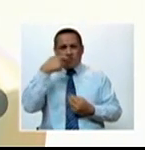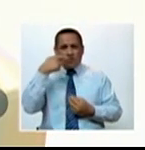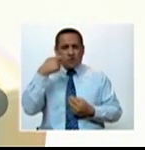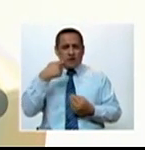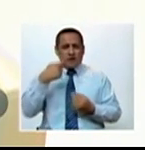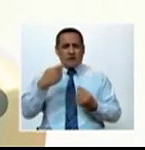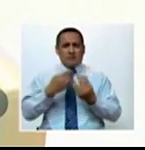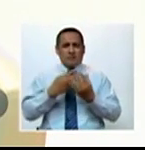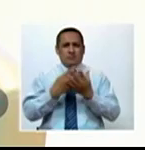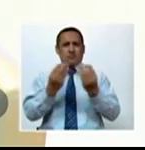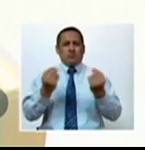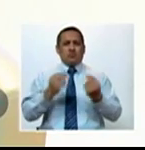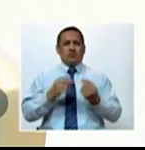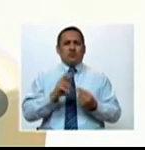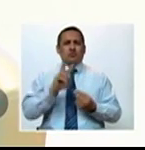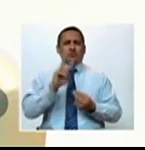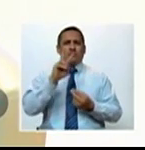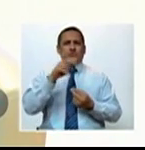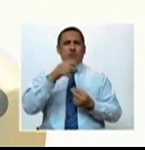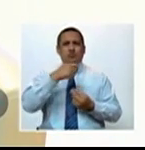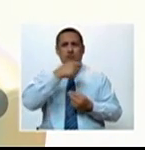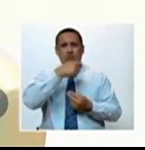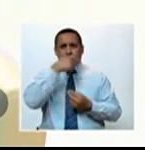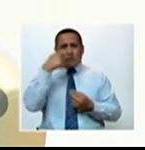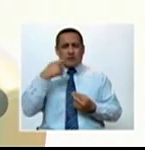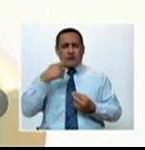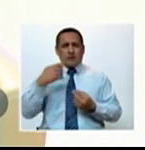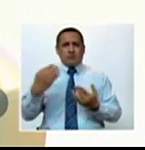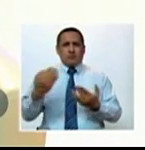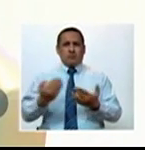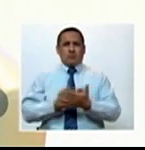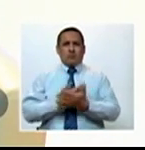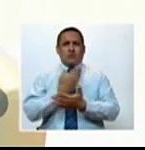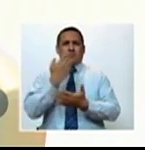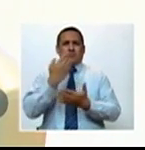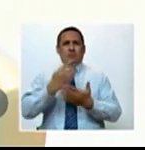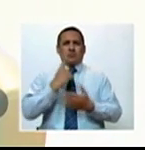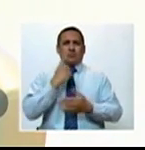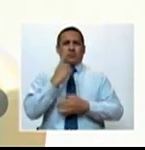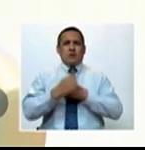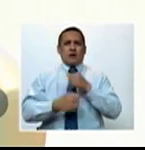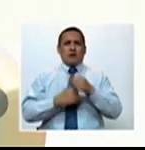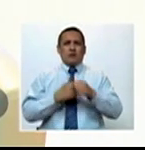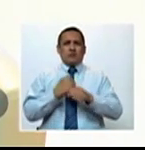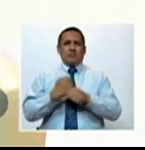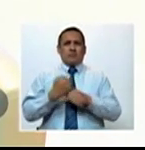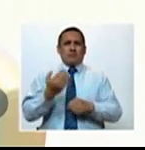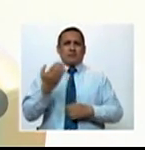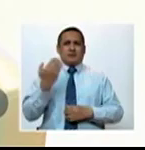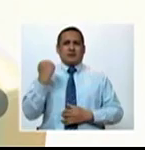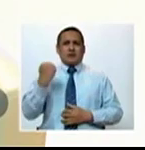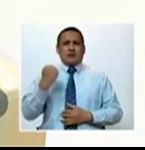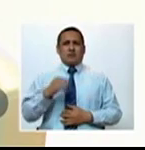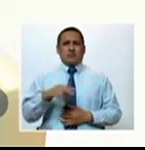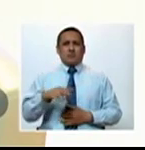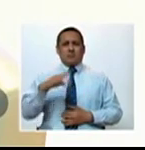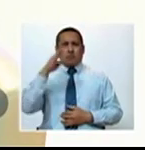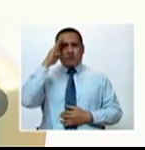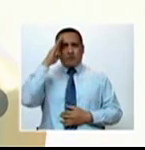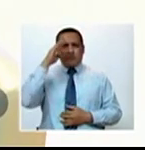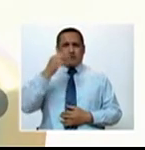drogas anfetamínicas, por ejemplo, el año pasado detectó la policía, pero también hay